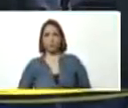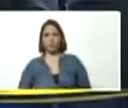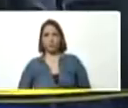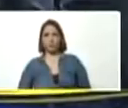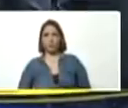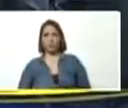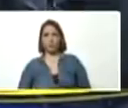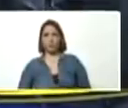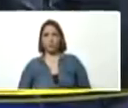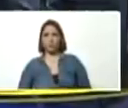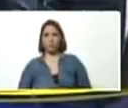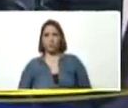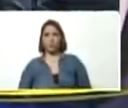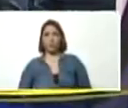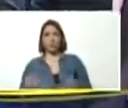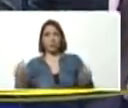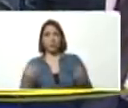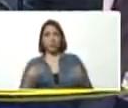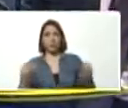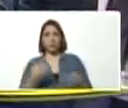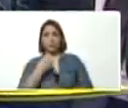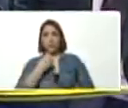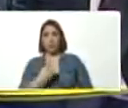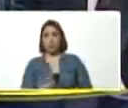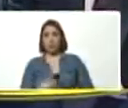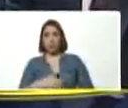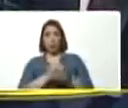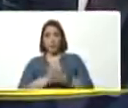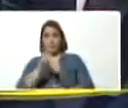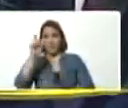porque siempre lo decimos, compañero Víctor Sheyman,